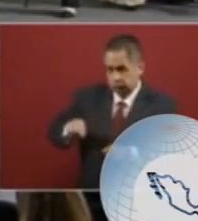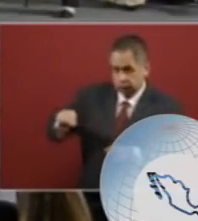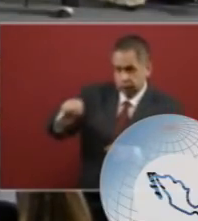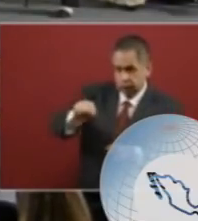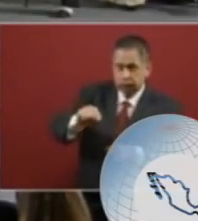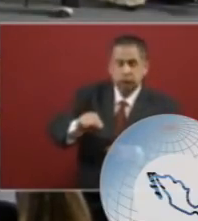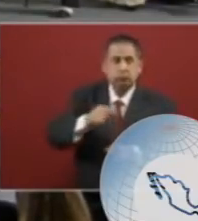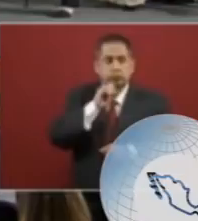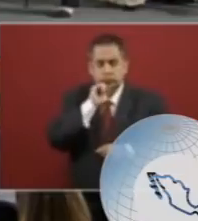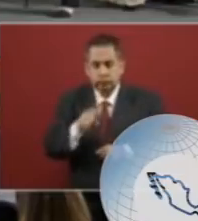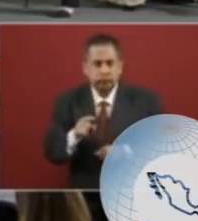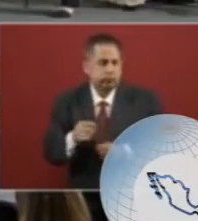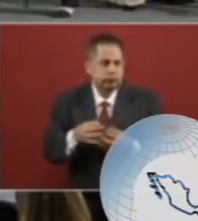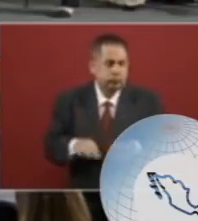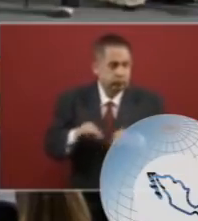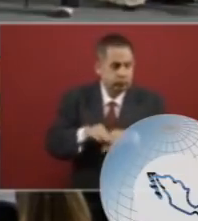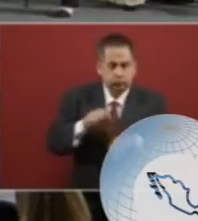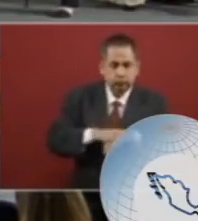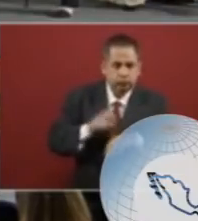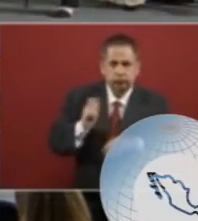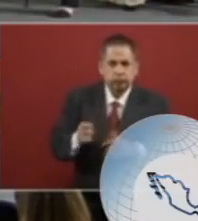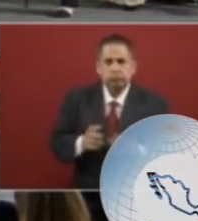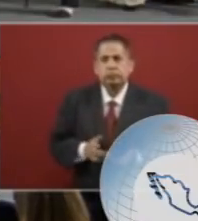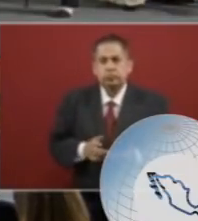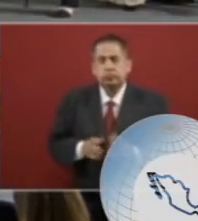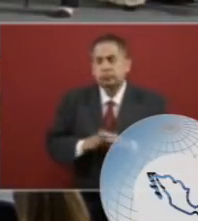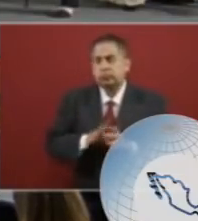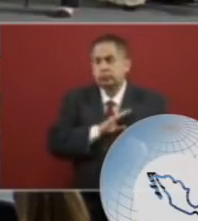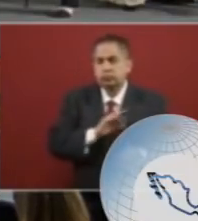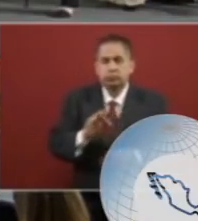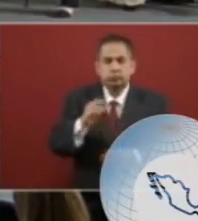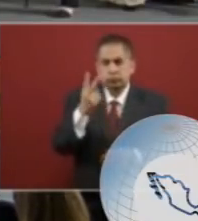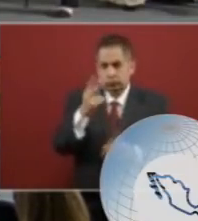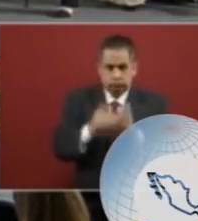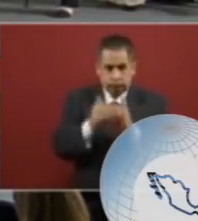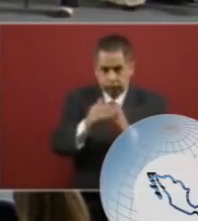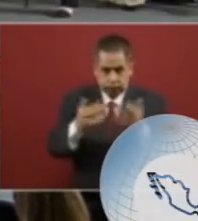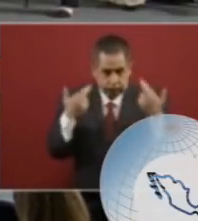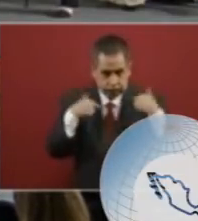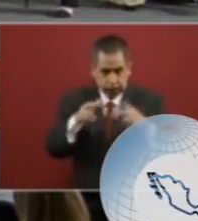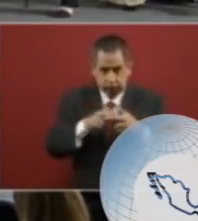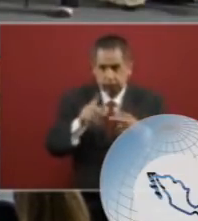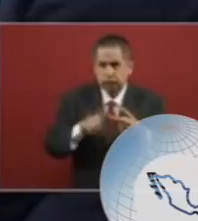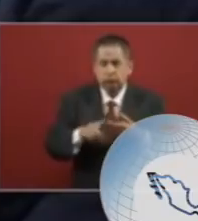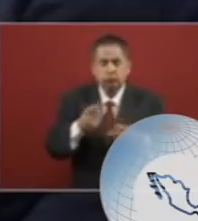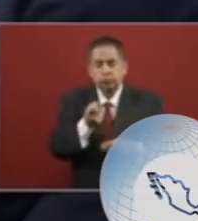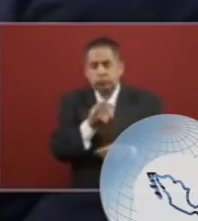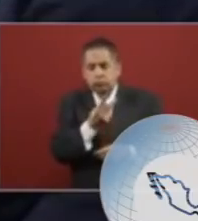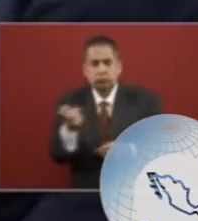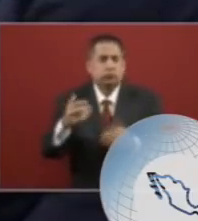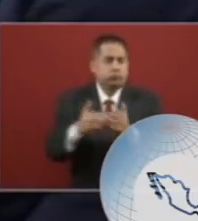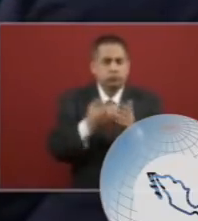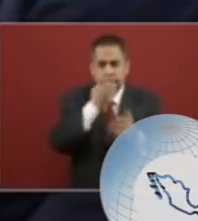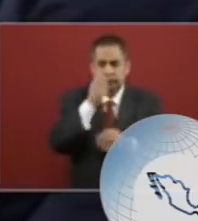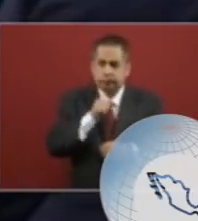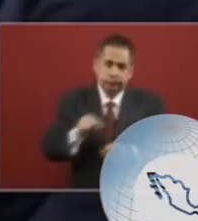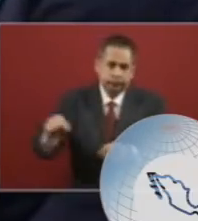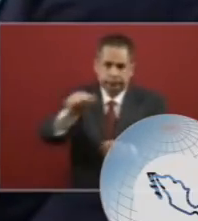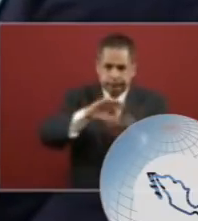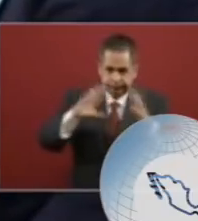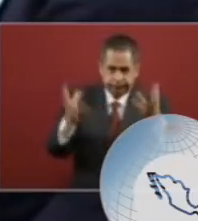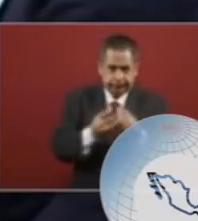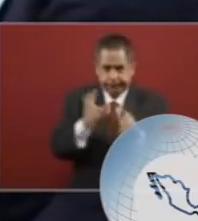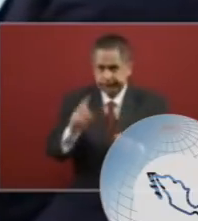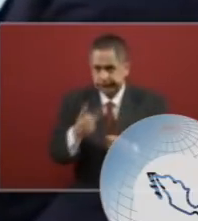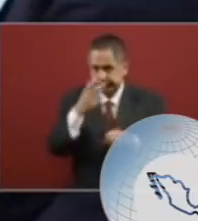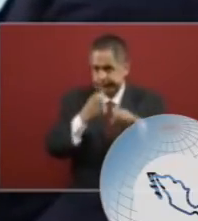Esto es además de casi 2 millones de maestros en más de 200.000 escuelas de las 32